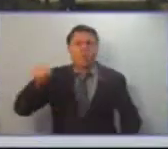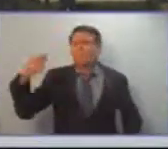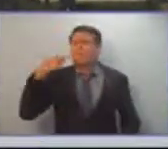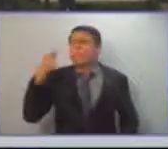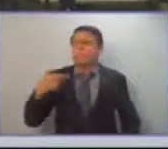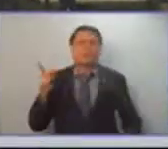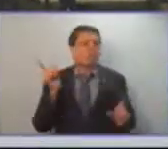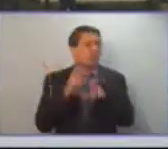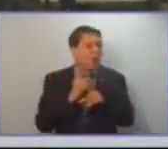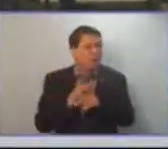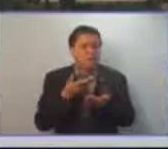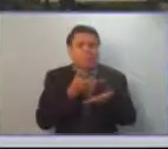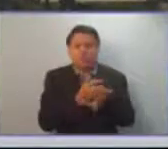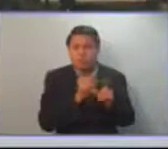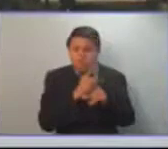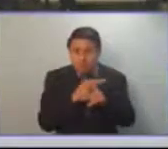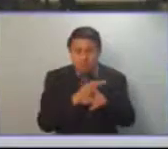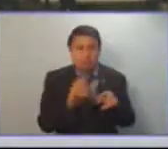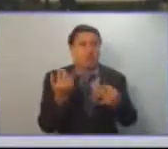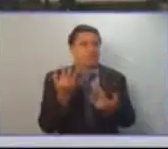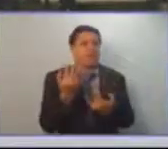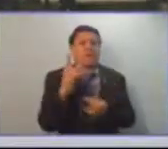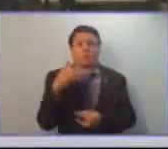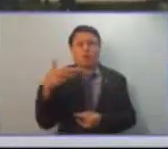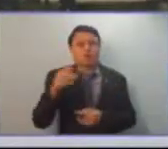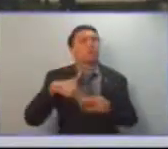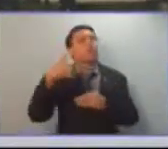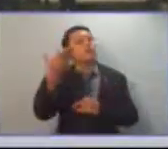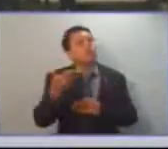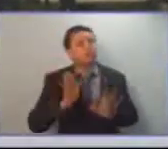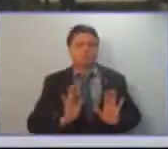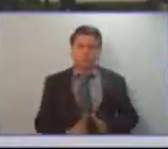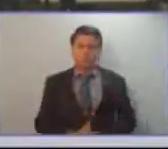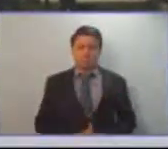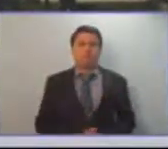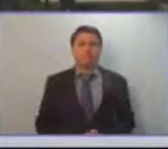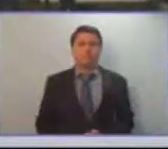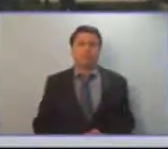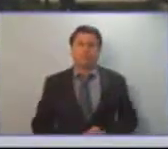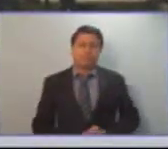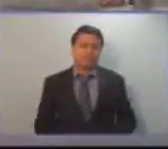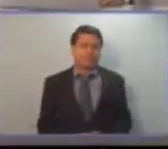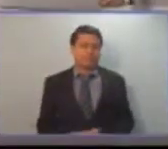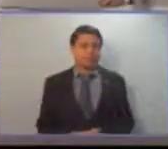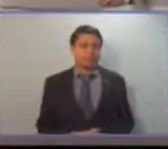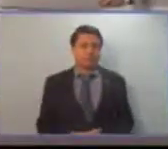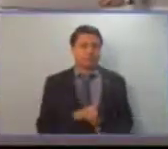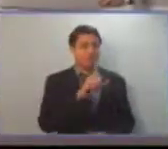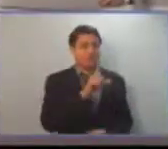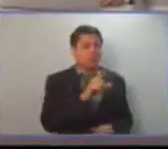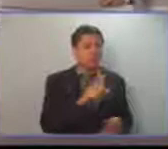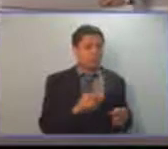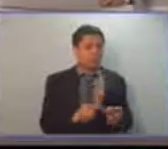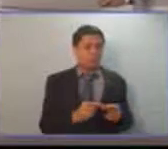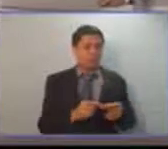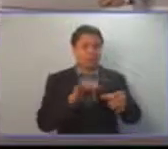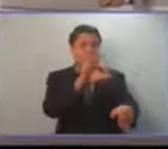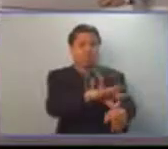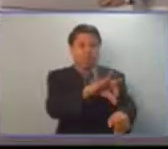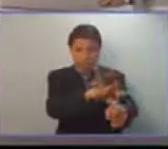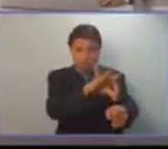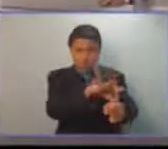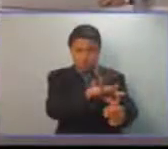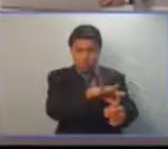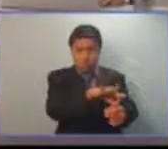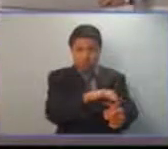de cambio de las reglas tiene que esperar después del proceso electoral y darle certeza a